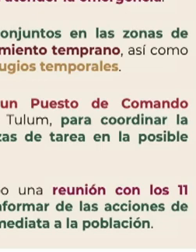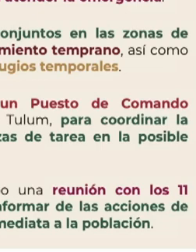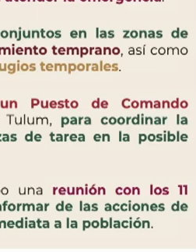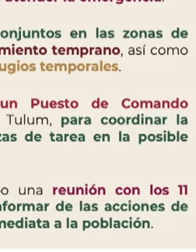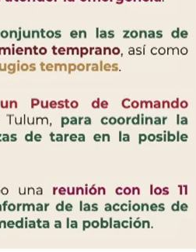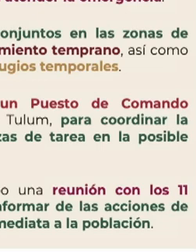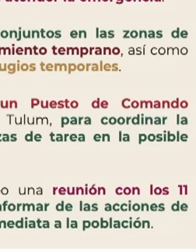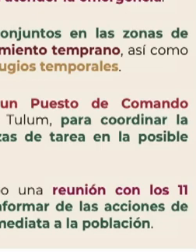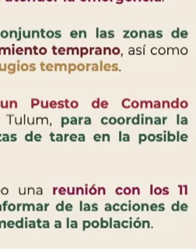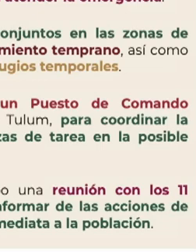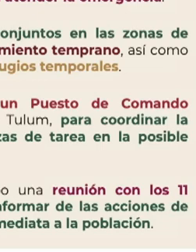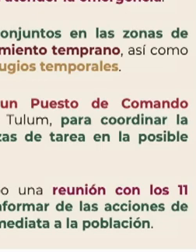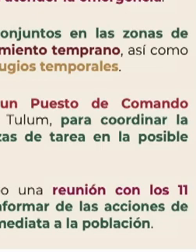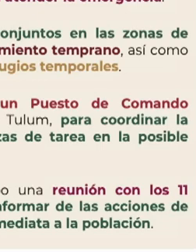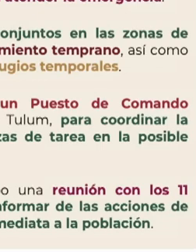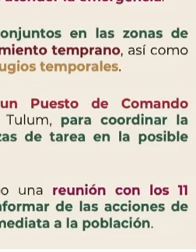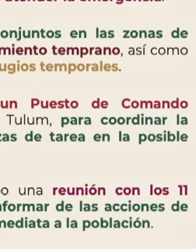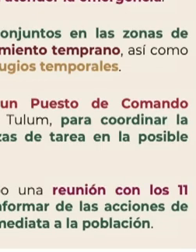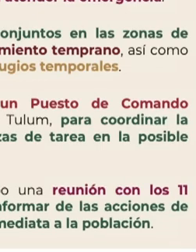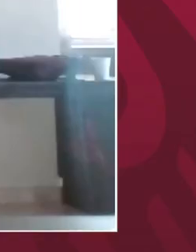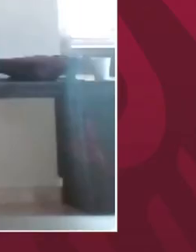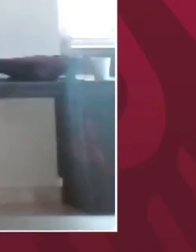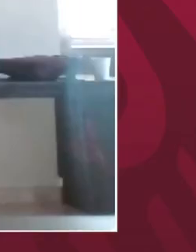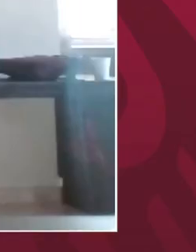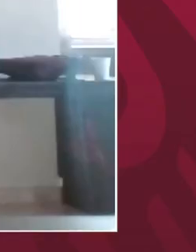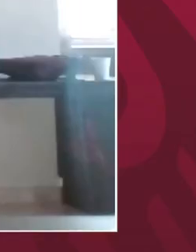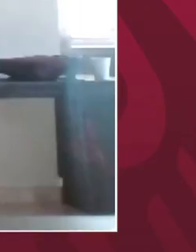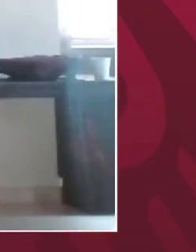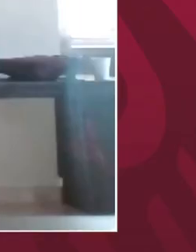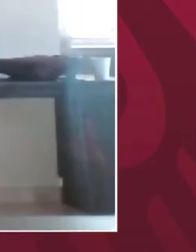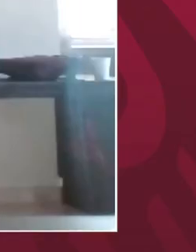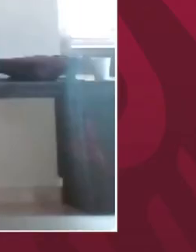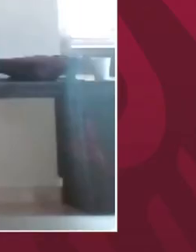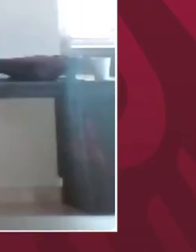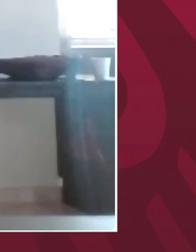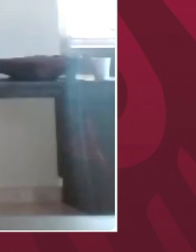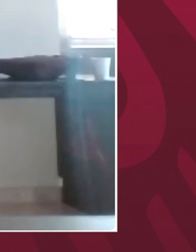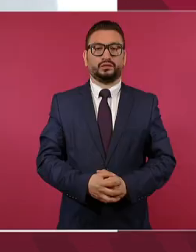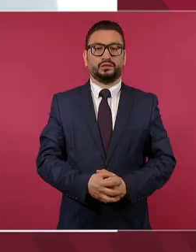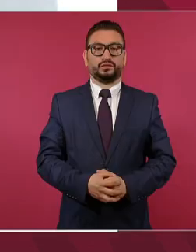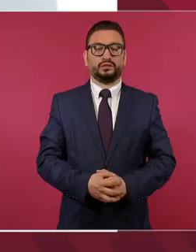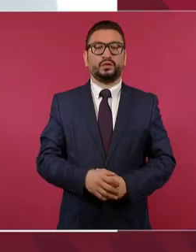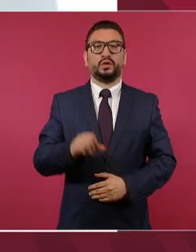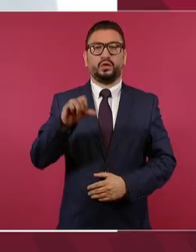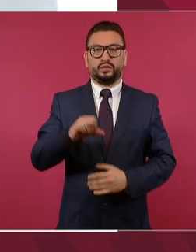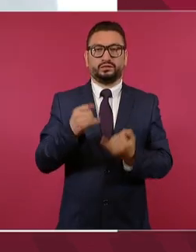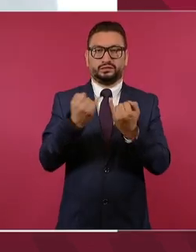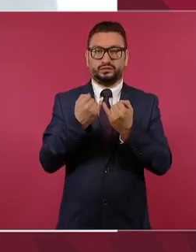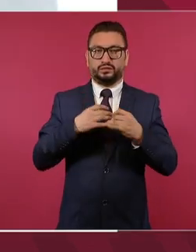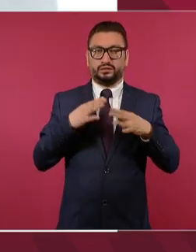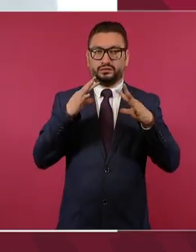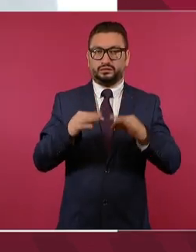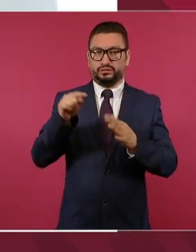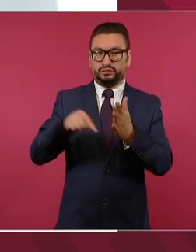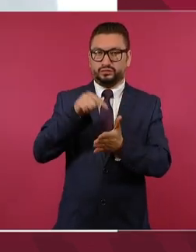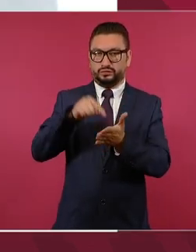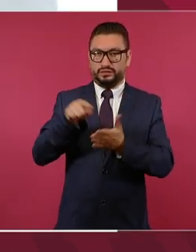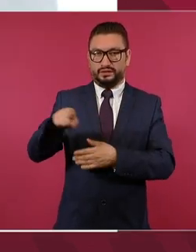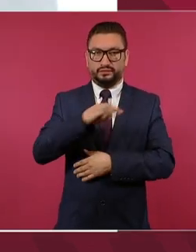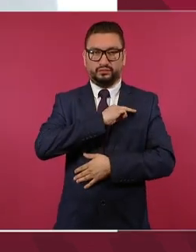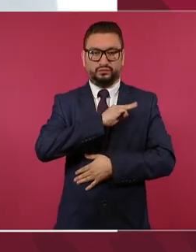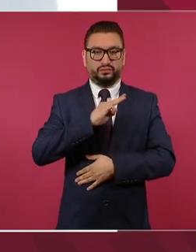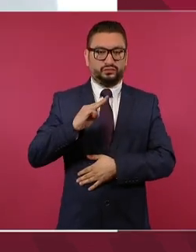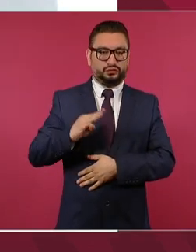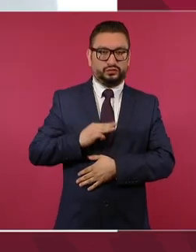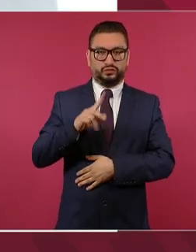recorridos conjuntos. Y el día de hoy se instalará un puesto de comando también en el municipio